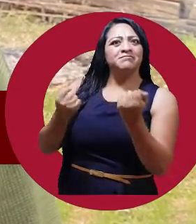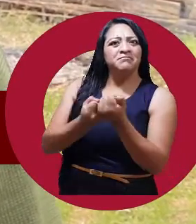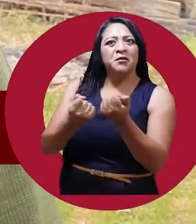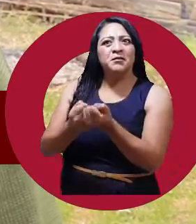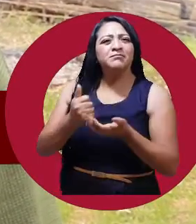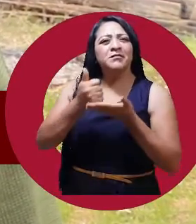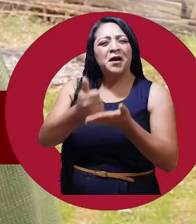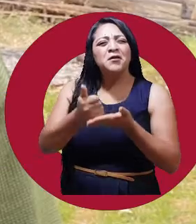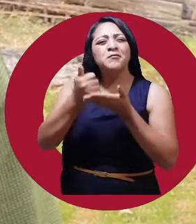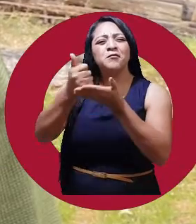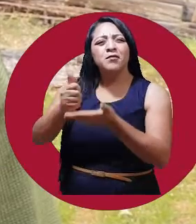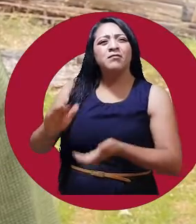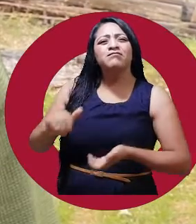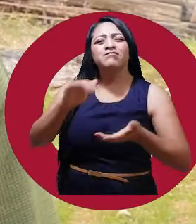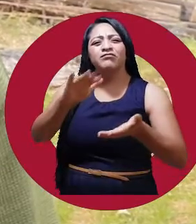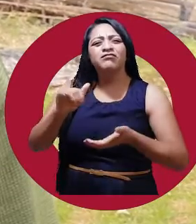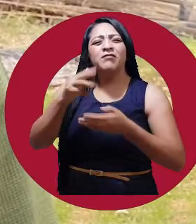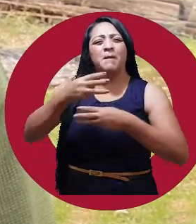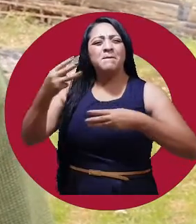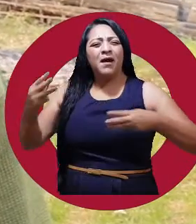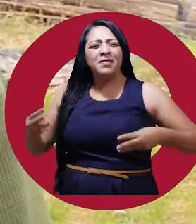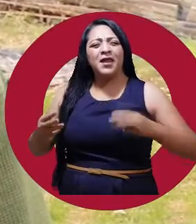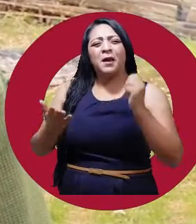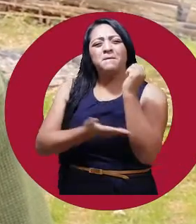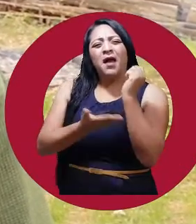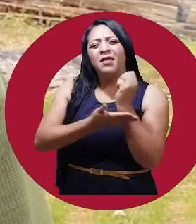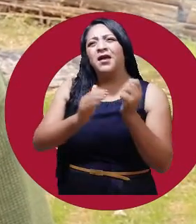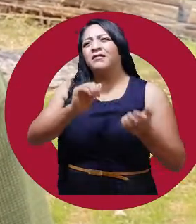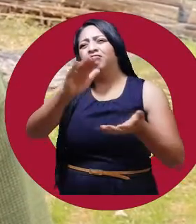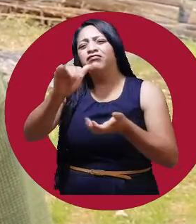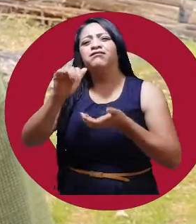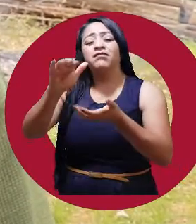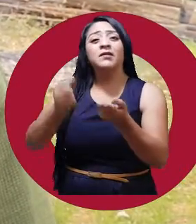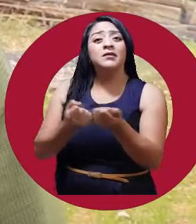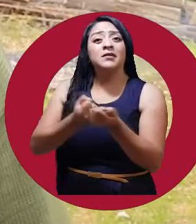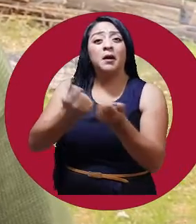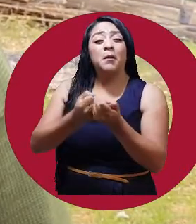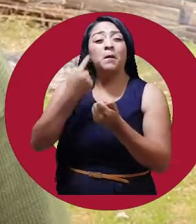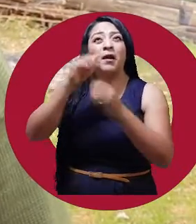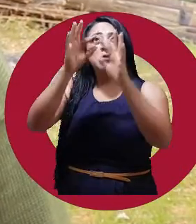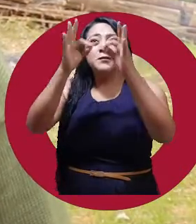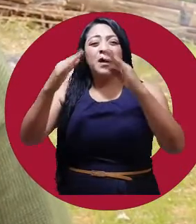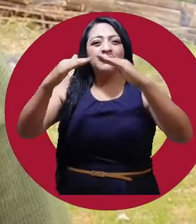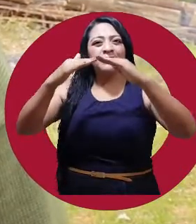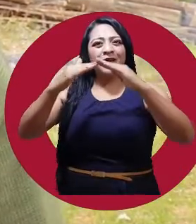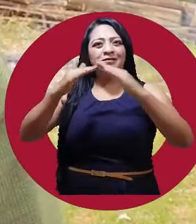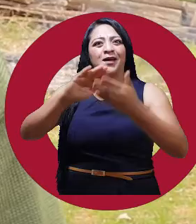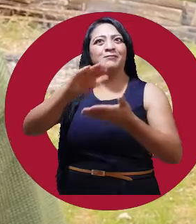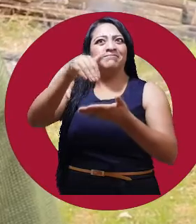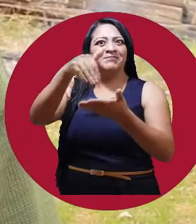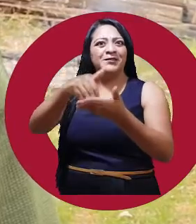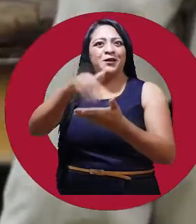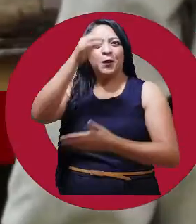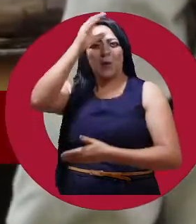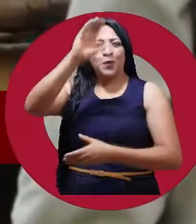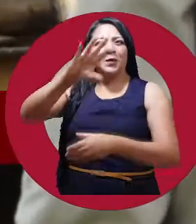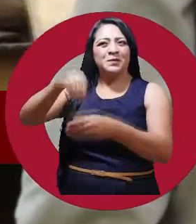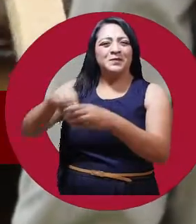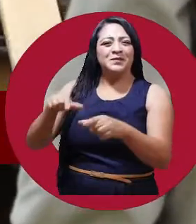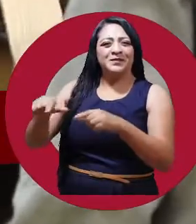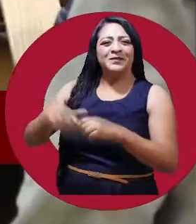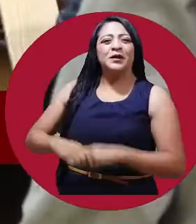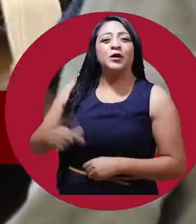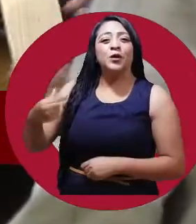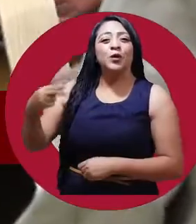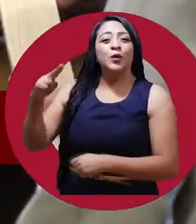ha facilitado con el apoyo de la madera para la culminación del techo de la Casa Centro Cultural de Cambugán. Gustavo